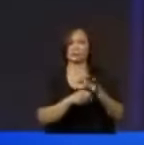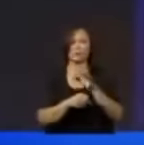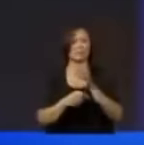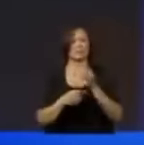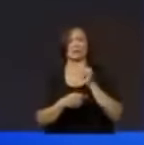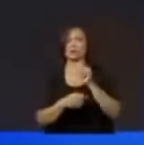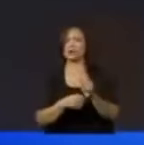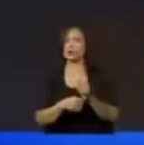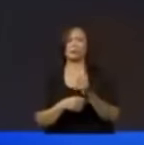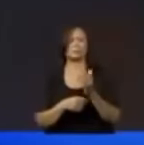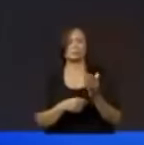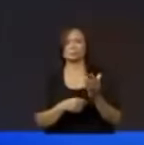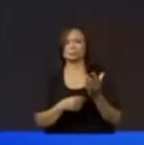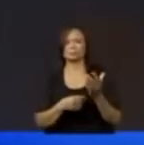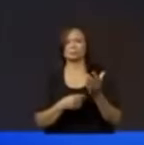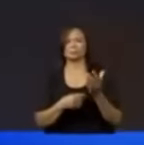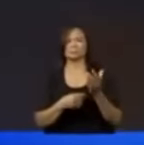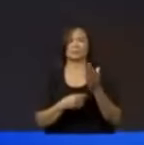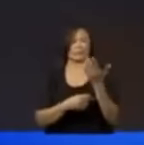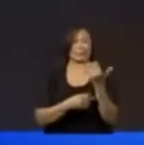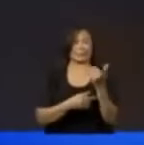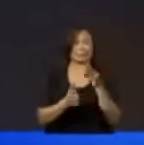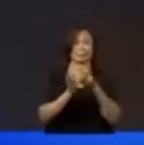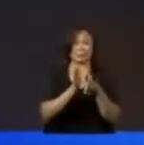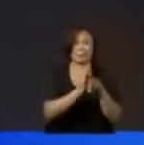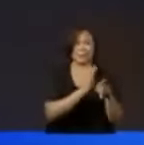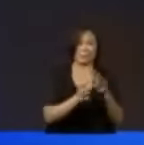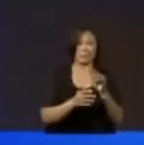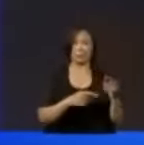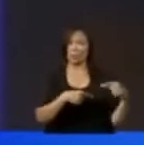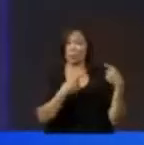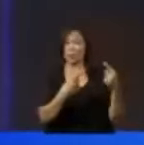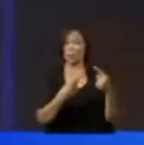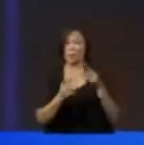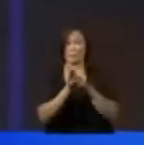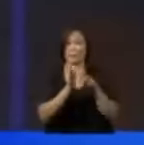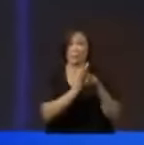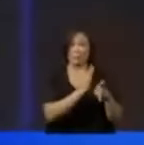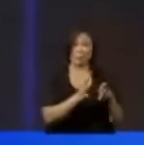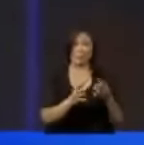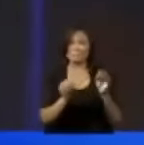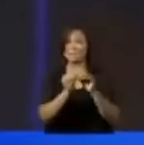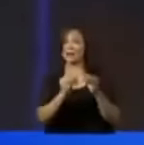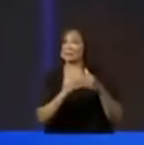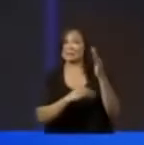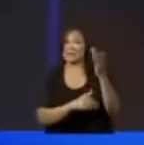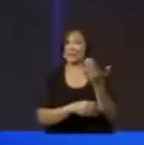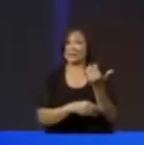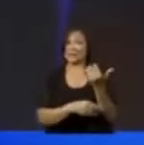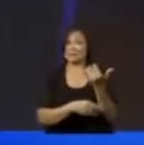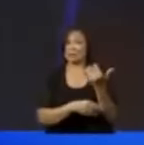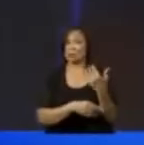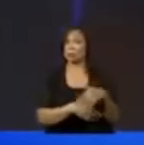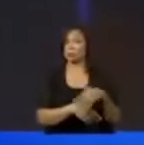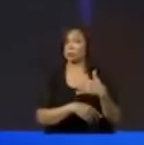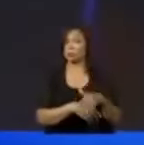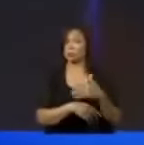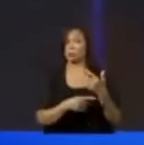sido suficiente. Más de 15 homicidios en lo que va de año, feminicidios en lo que va de